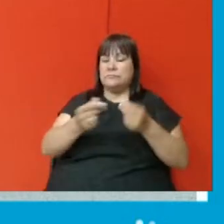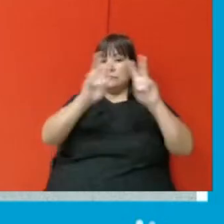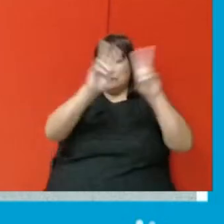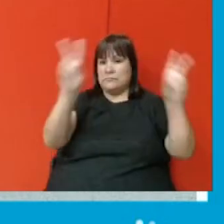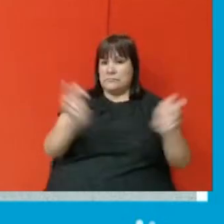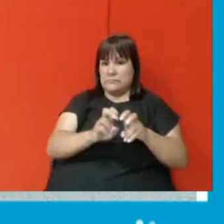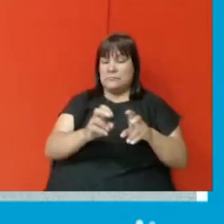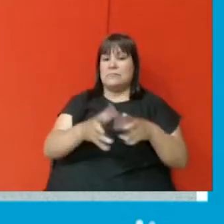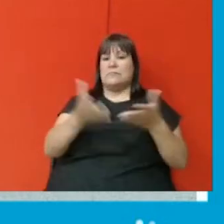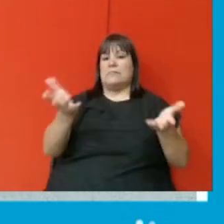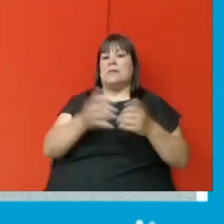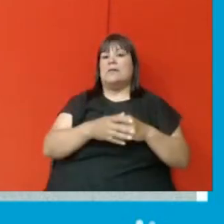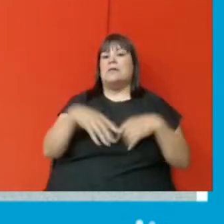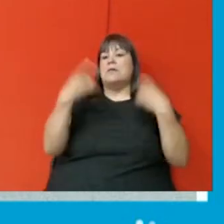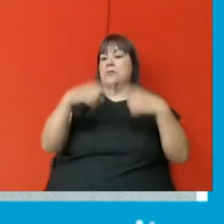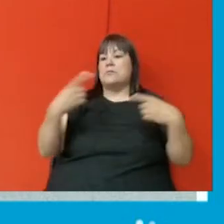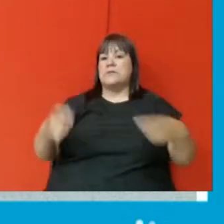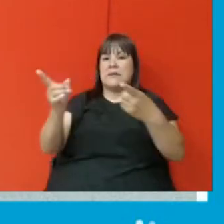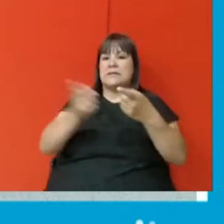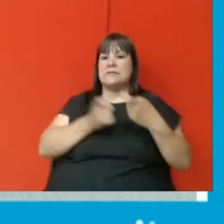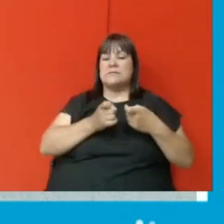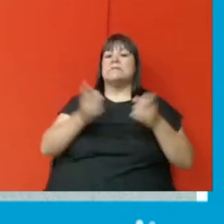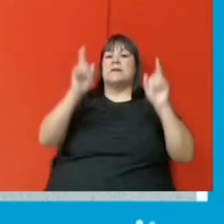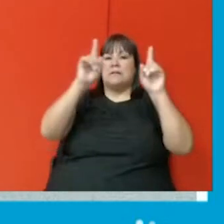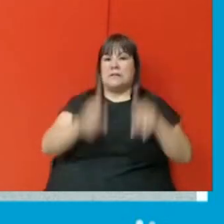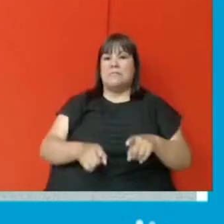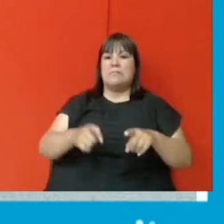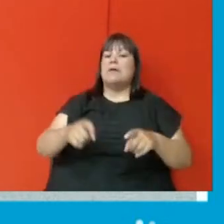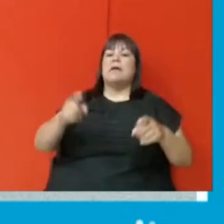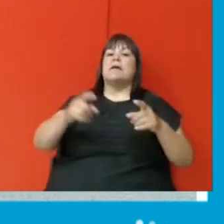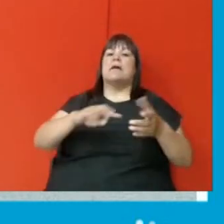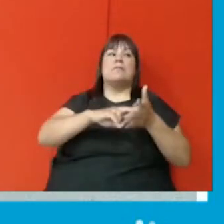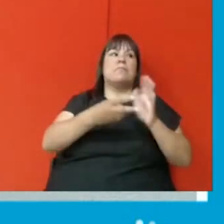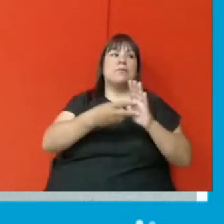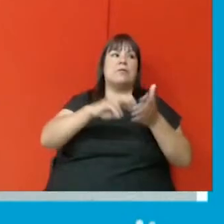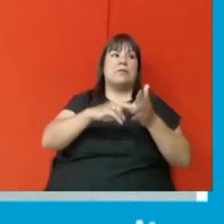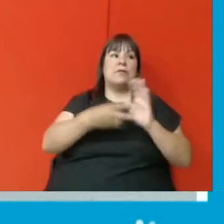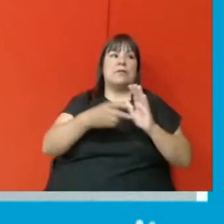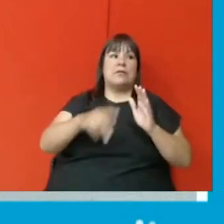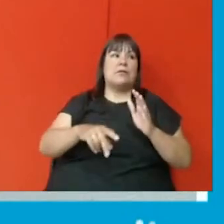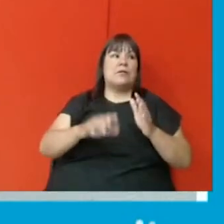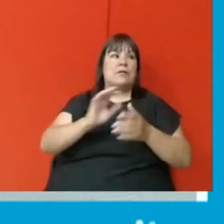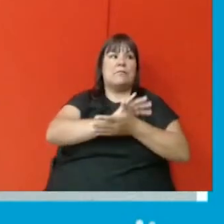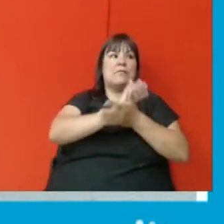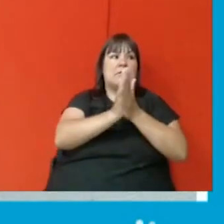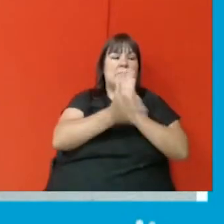todos los recursos que sean necesarios para encarar definitivamente el problema. Y ahora sí, ¿me das un cuarto de tu minuto? ¿Me das un cuarto del